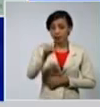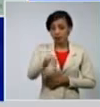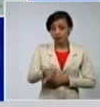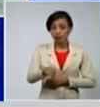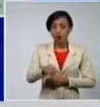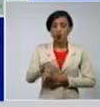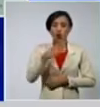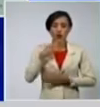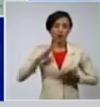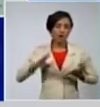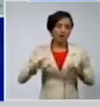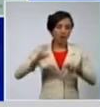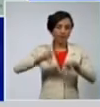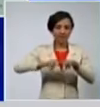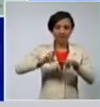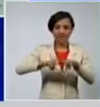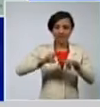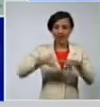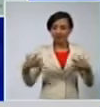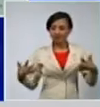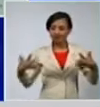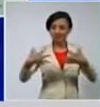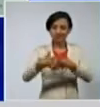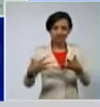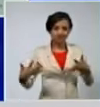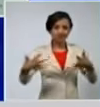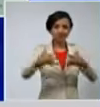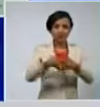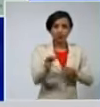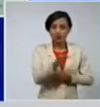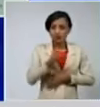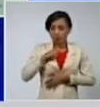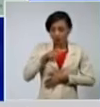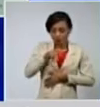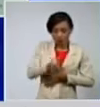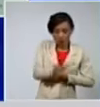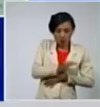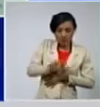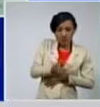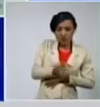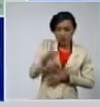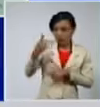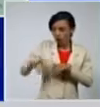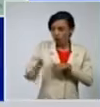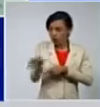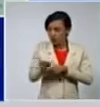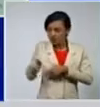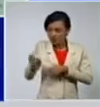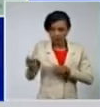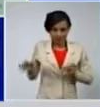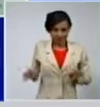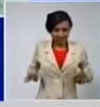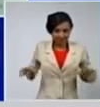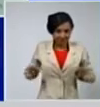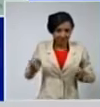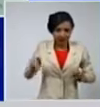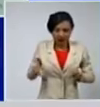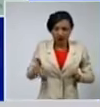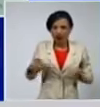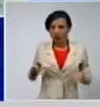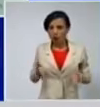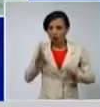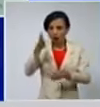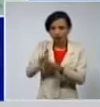político-administrativa de La Habana, que los municipios los separa una calle, hace difícil que esté en un municipio y no en